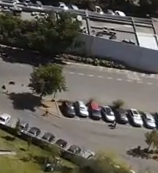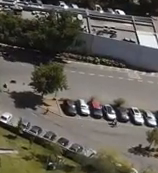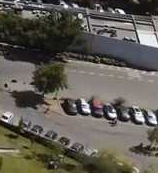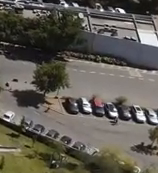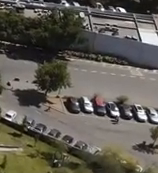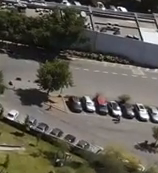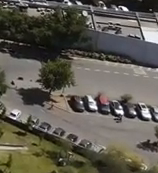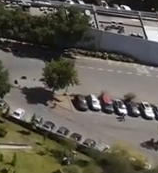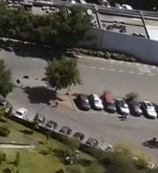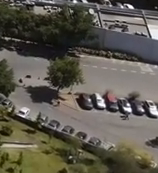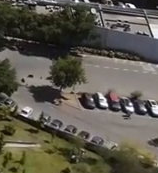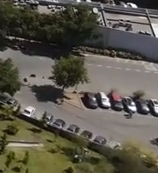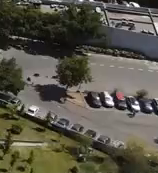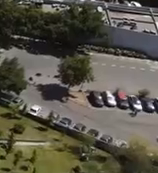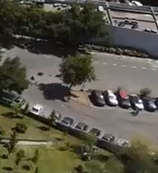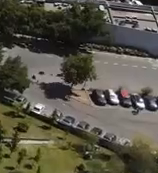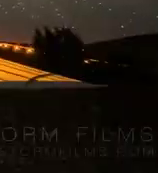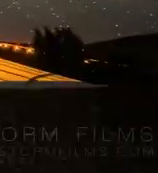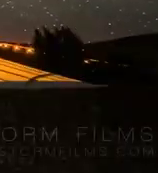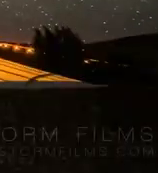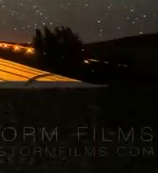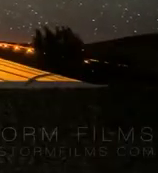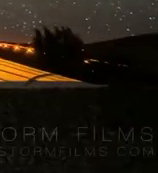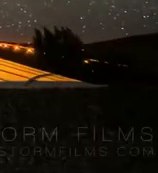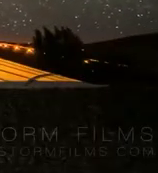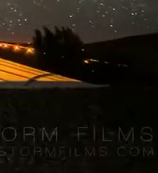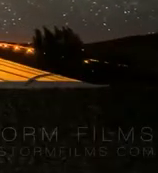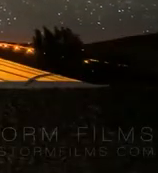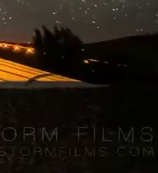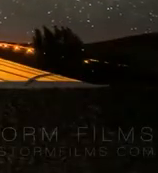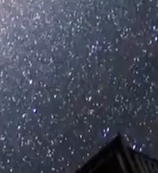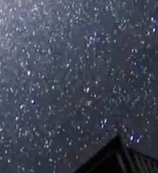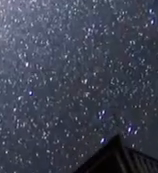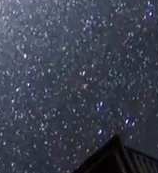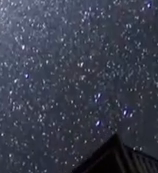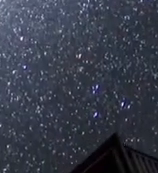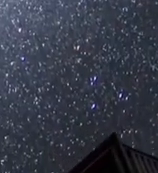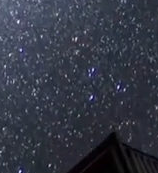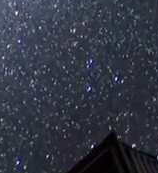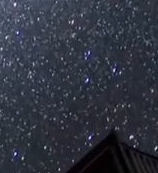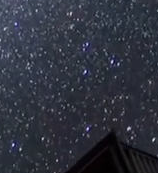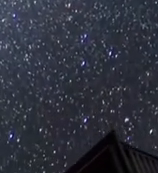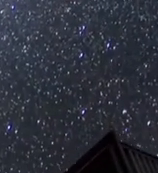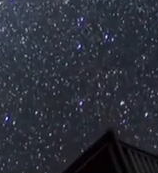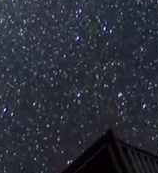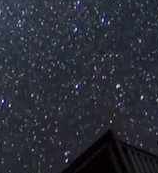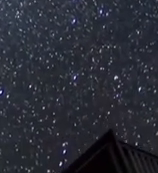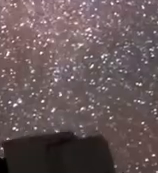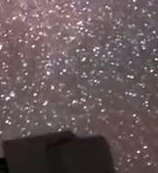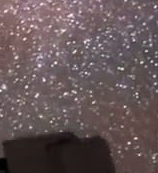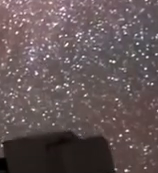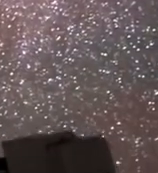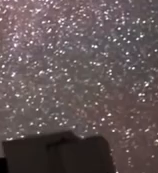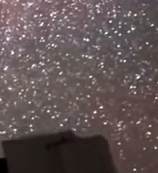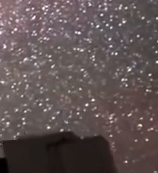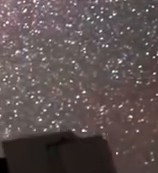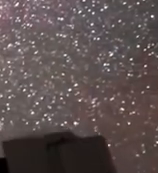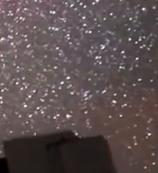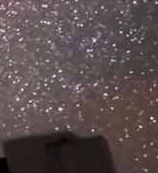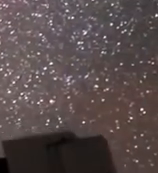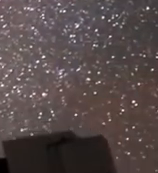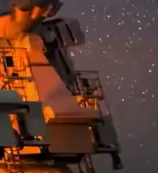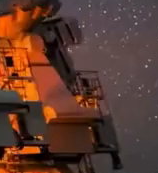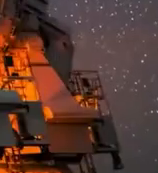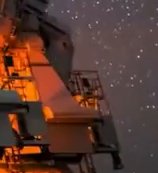habitamos un país que de forma privilegiada es un balcón al universo nuestras características geográficas han potenciado el